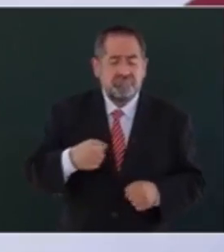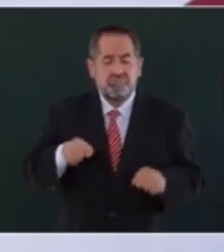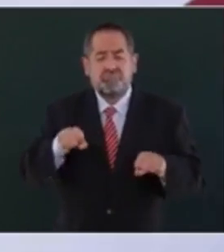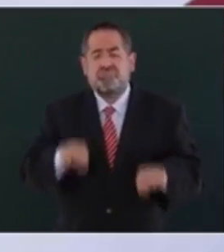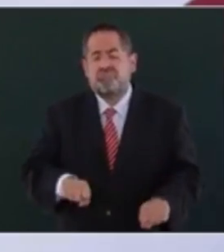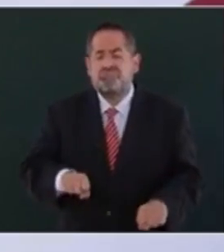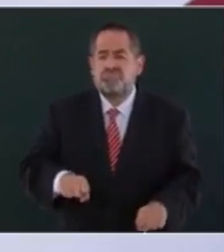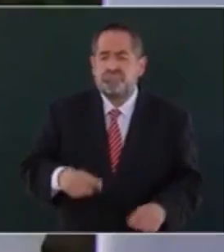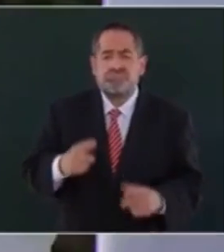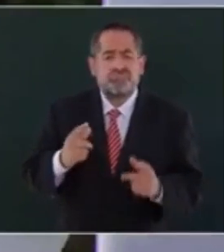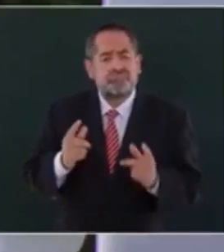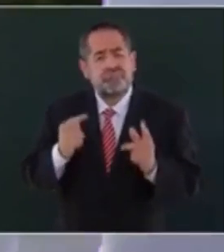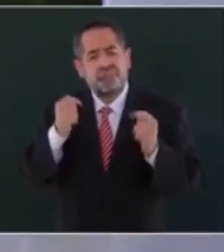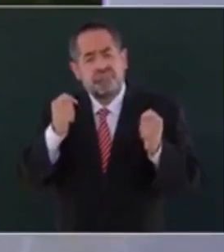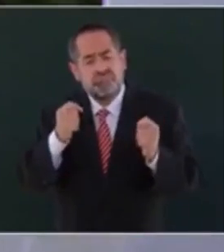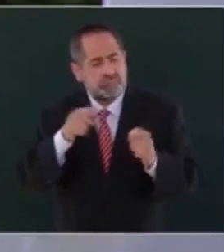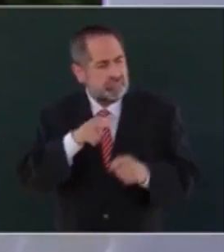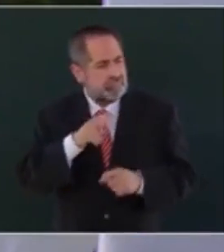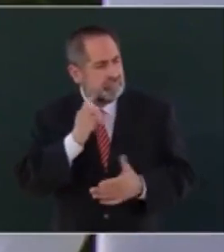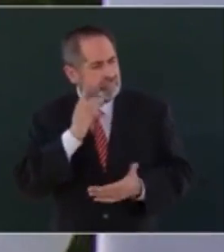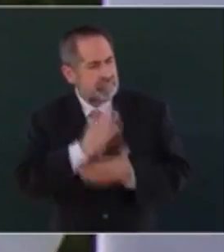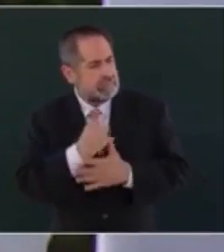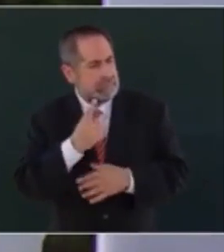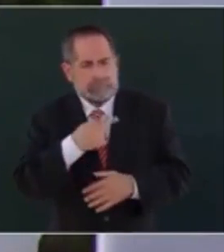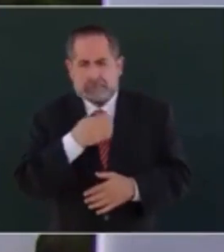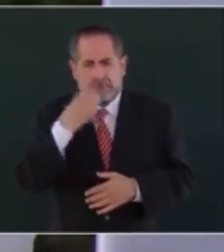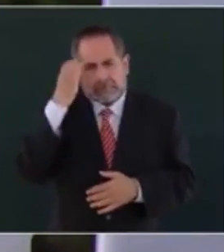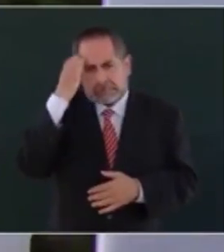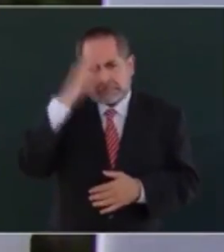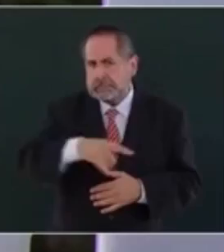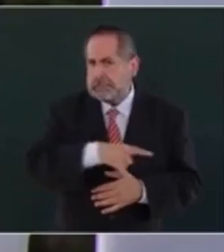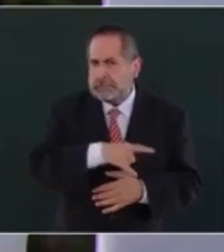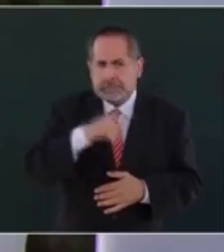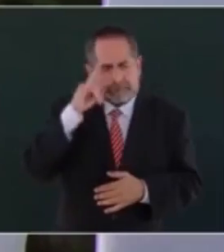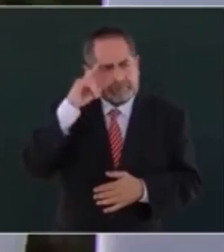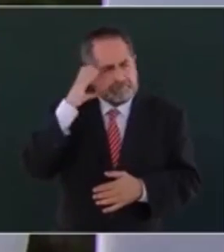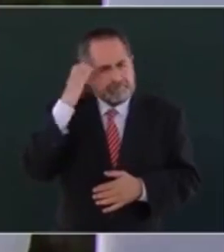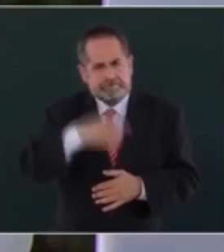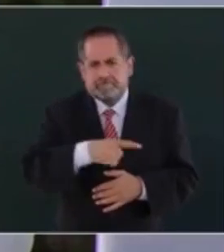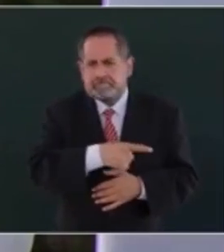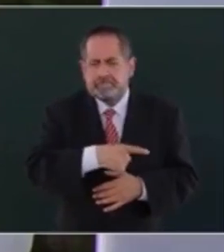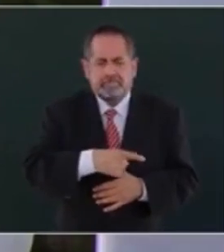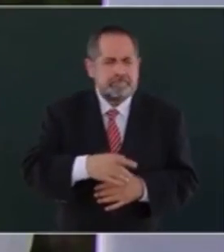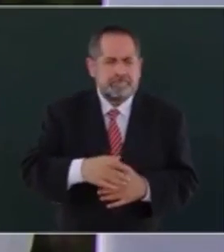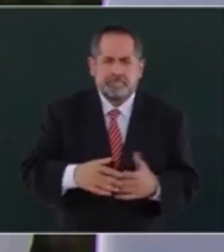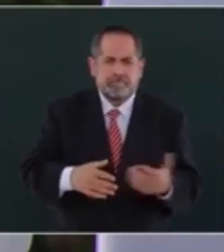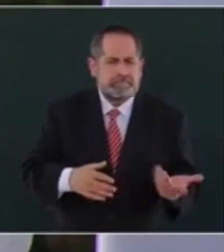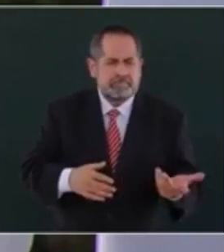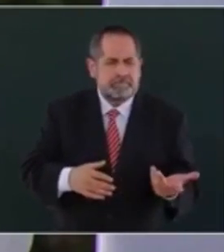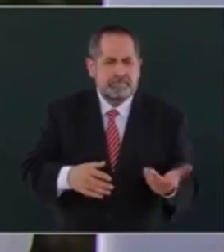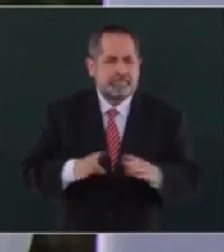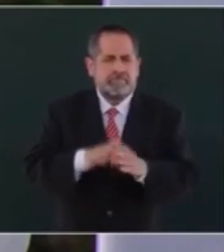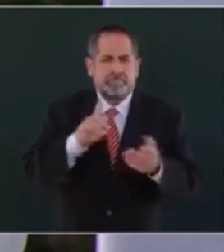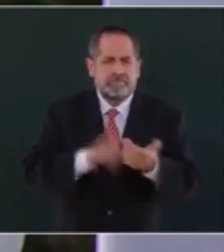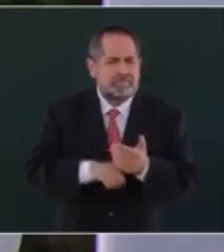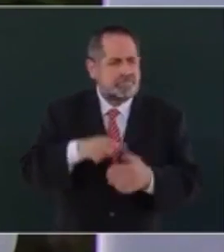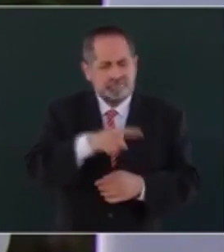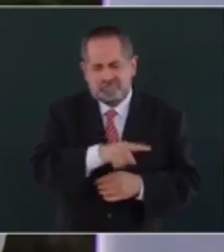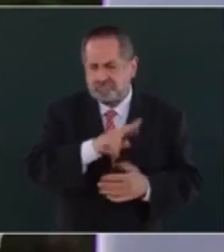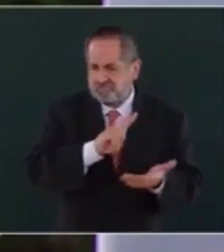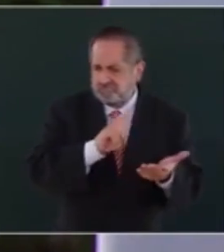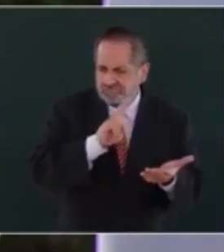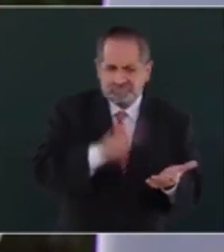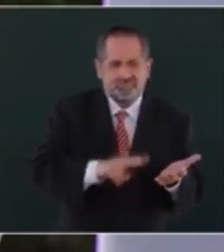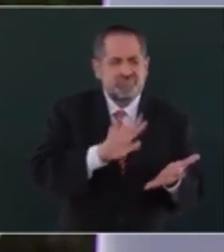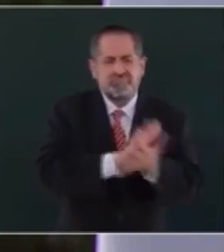de nuevo su rostro siniestro y se hizo evidente la complicidad